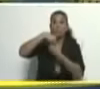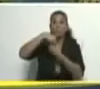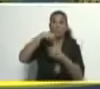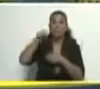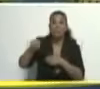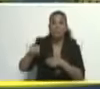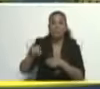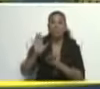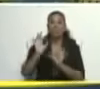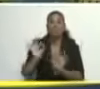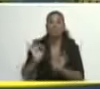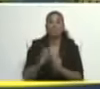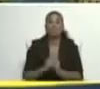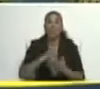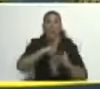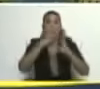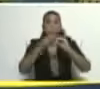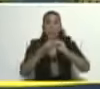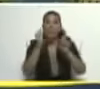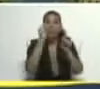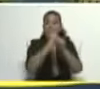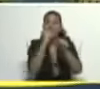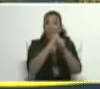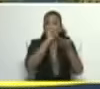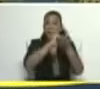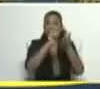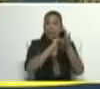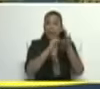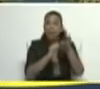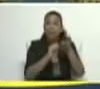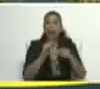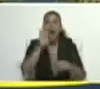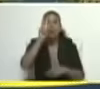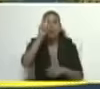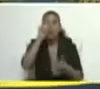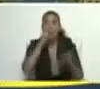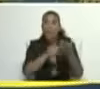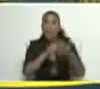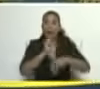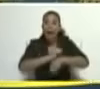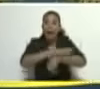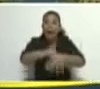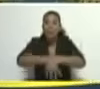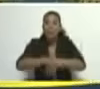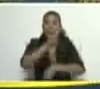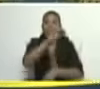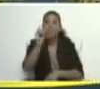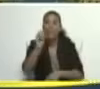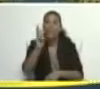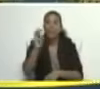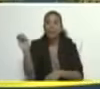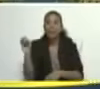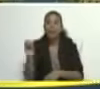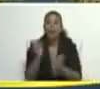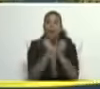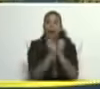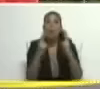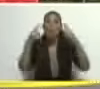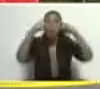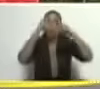adelante, articular la Agenda ALBA 2030 con la Agenda ONU